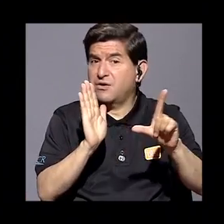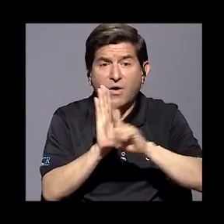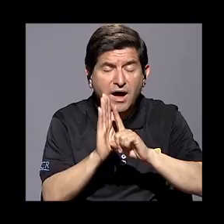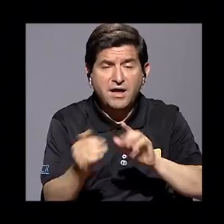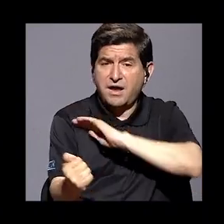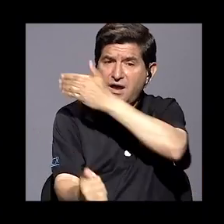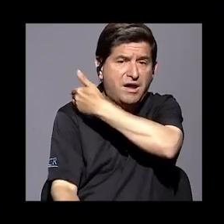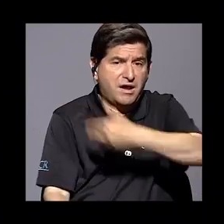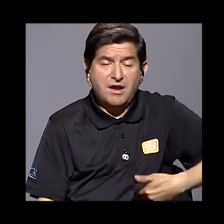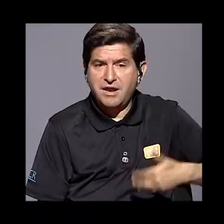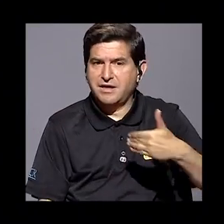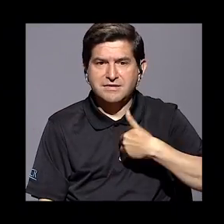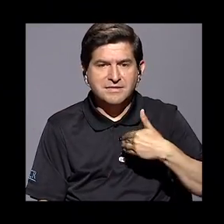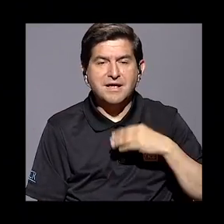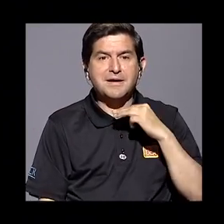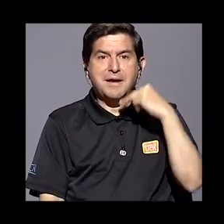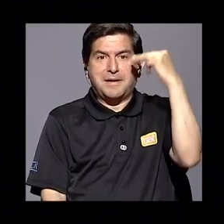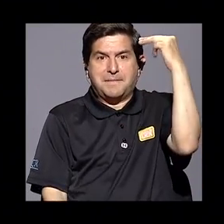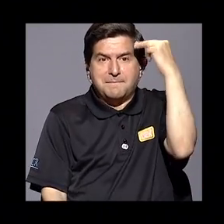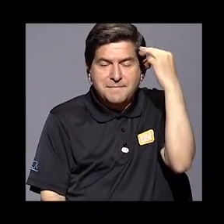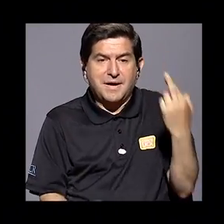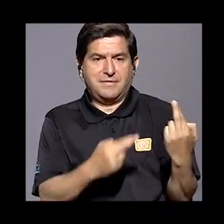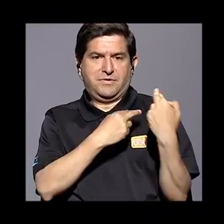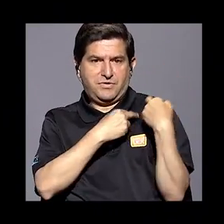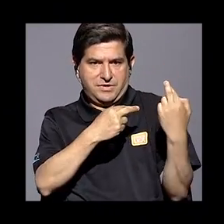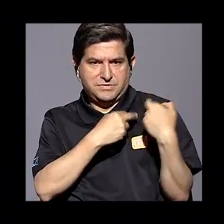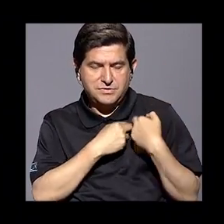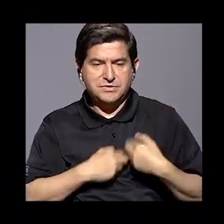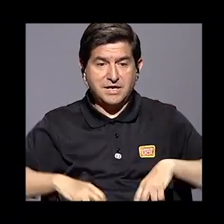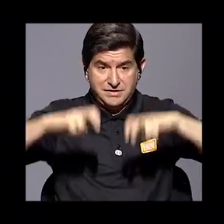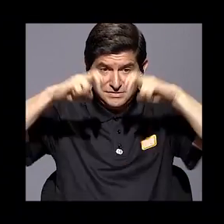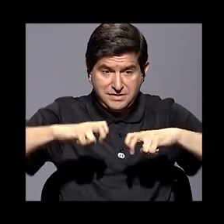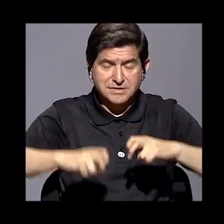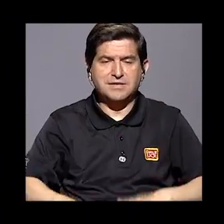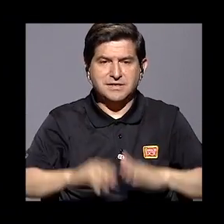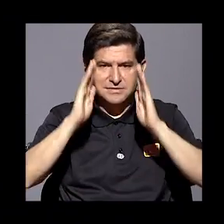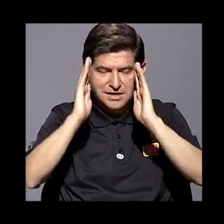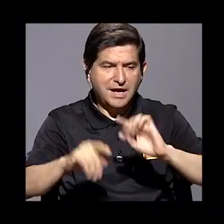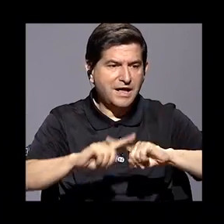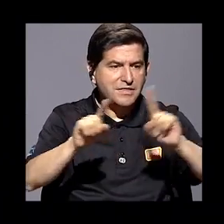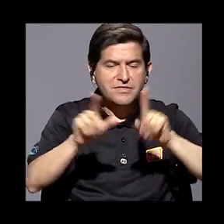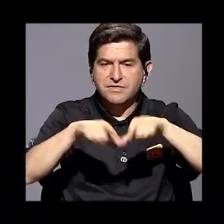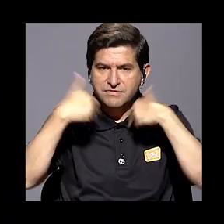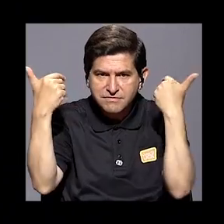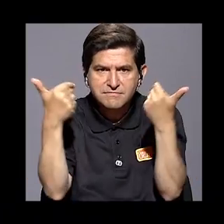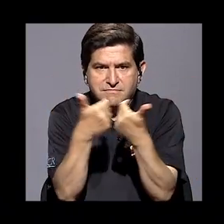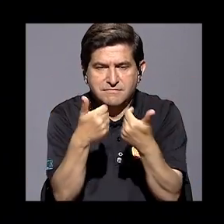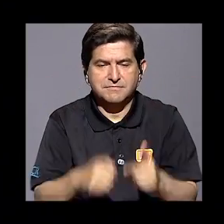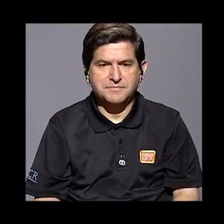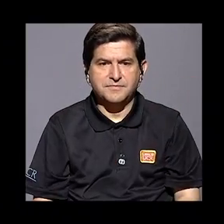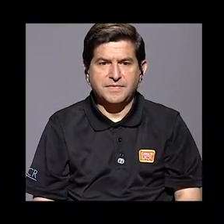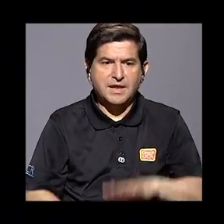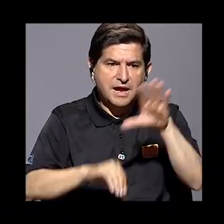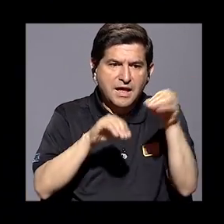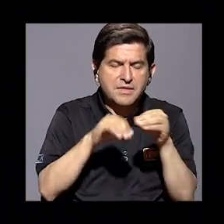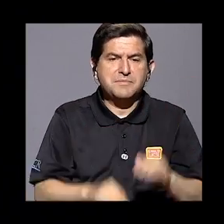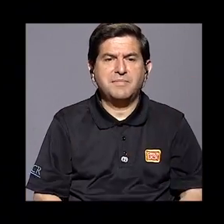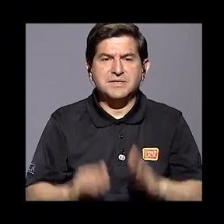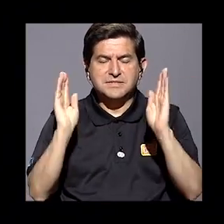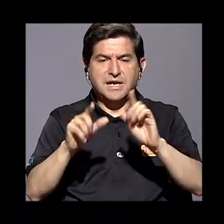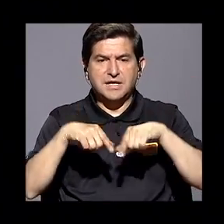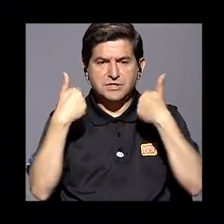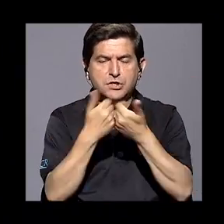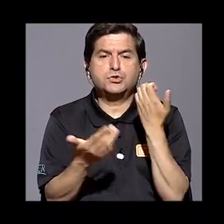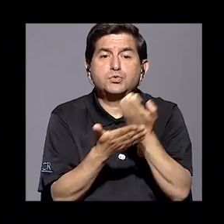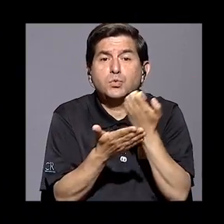ni el poder ejecutivo tienen la madurez y la responsabilidad de sentarse a escuchar a más sectores aparte de la uccaep y las grandes élites